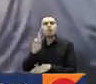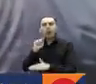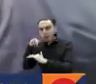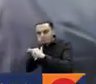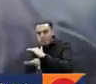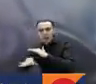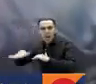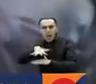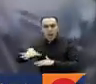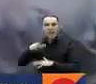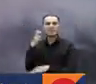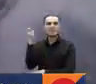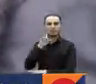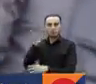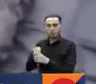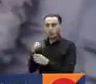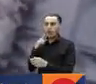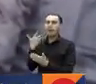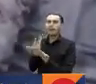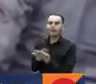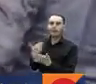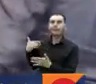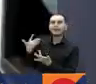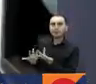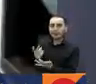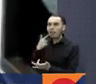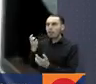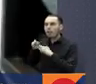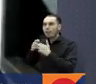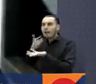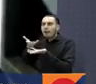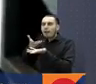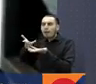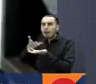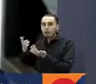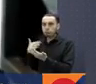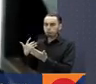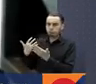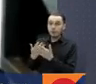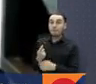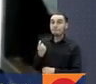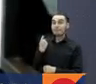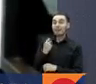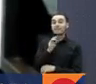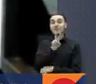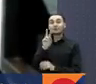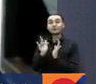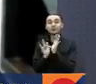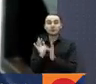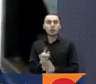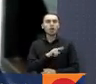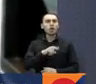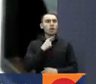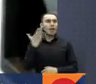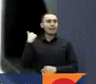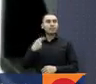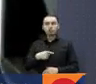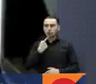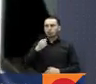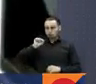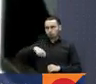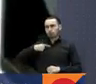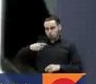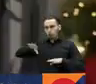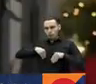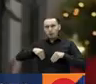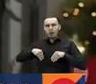y mientras se daba a conocer el preacuerdo con el ente acusador. El pasado 22 de abril, Leal se retractó de su confesión y dijo que no